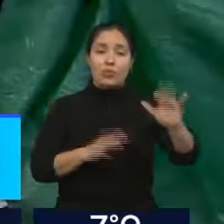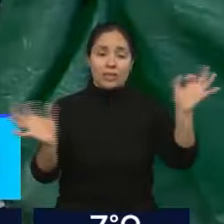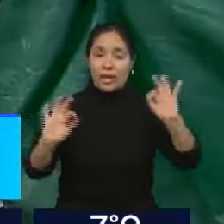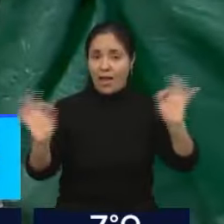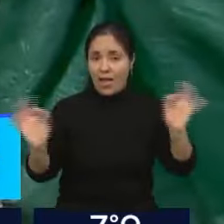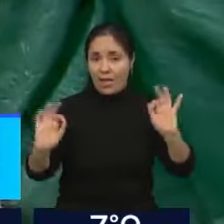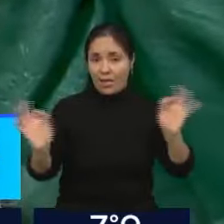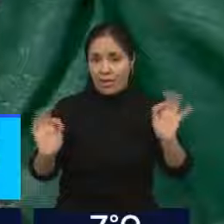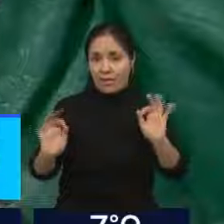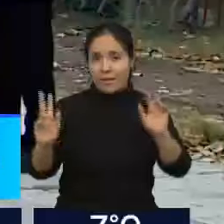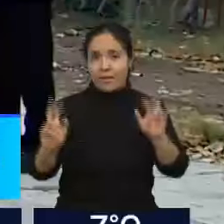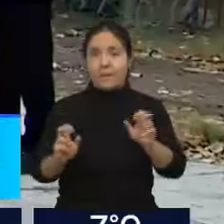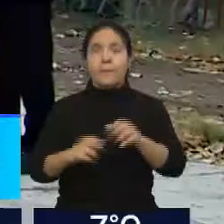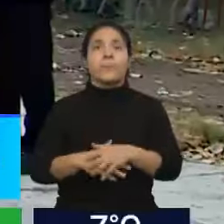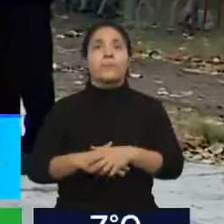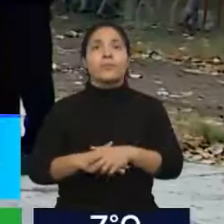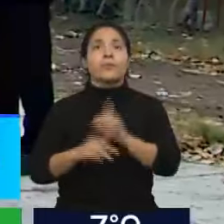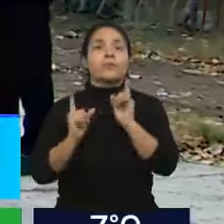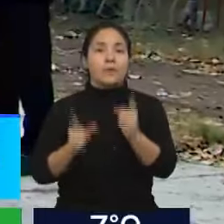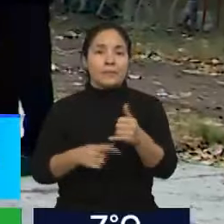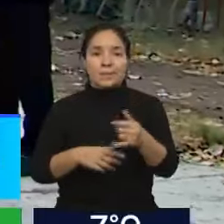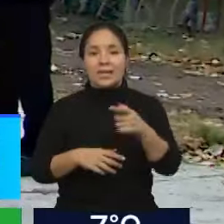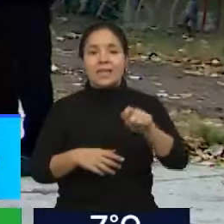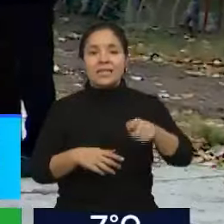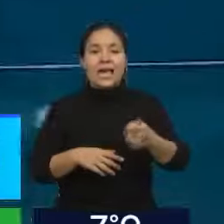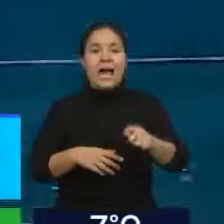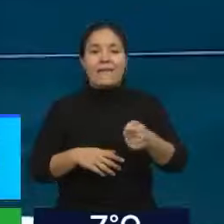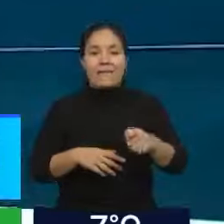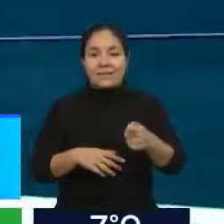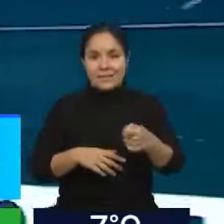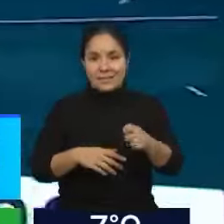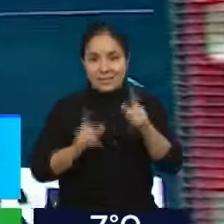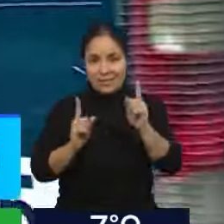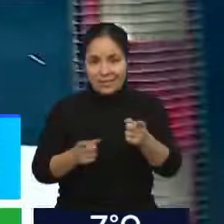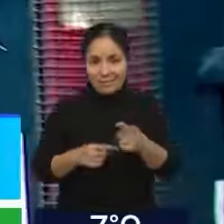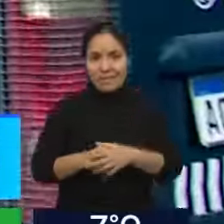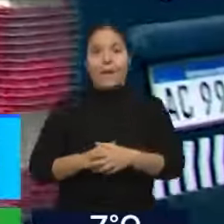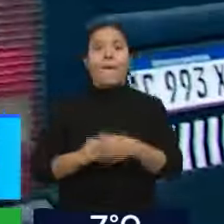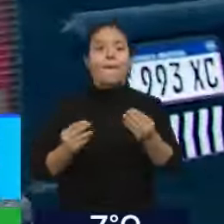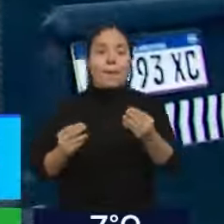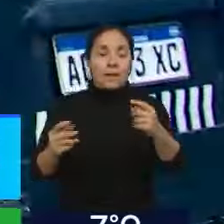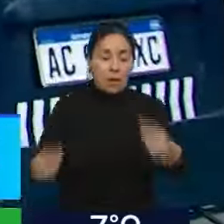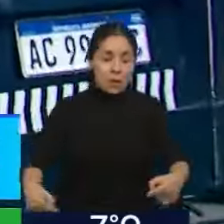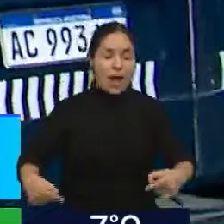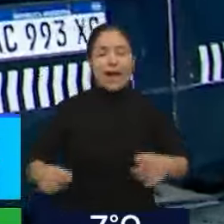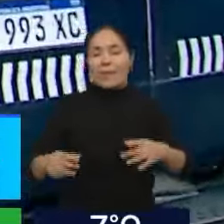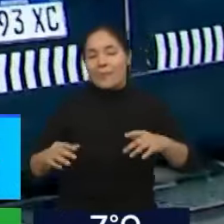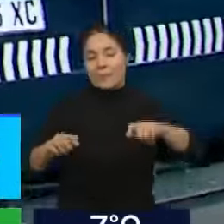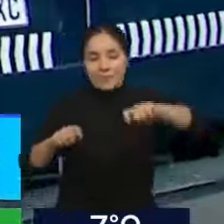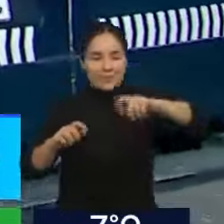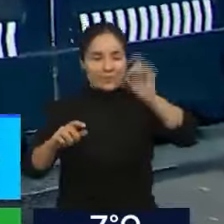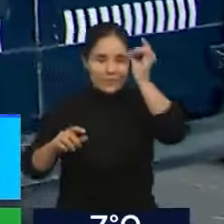estaban secuestrados en esa caja. También llaves, diferentes llaves para poder destrabar las ruedas, desatornillarlas y